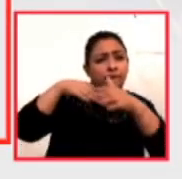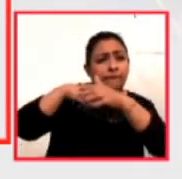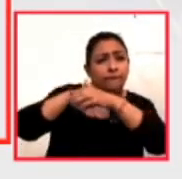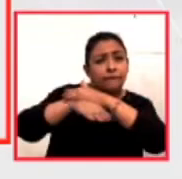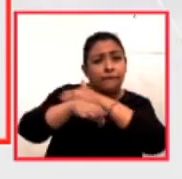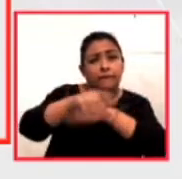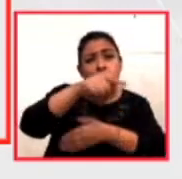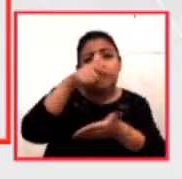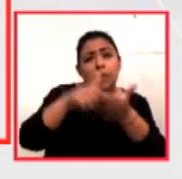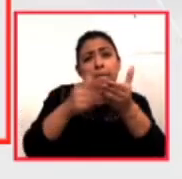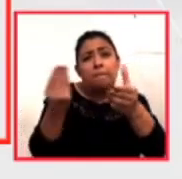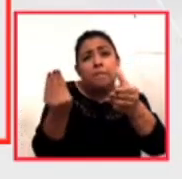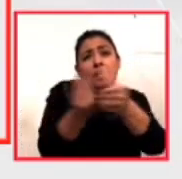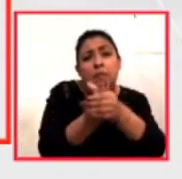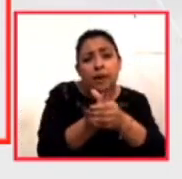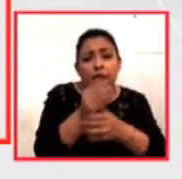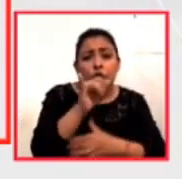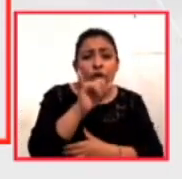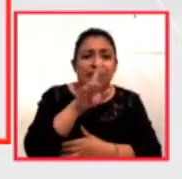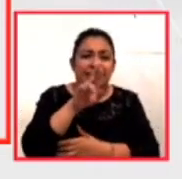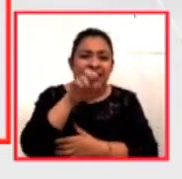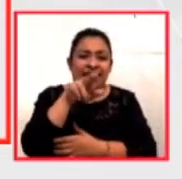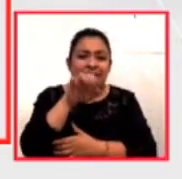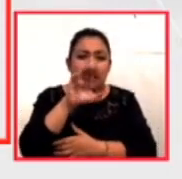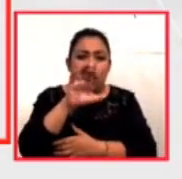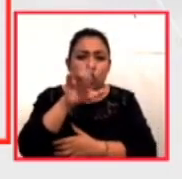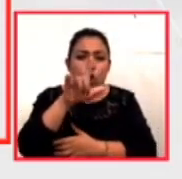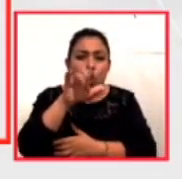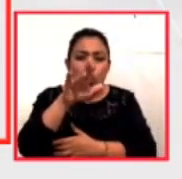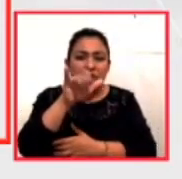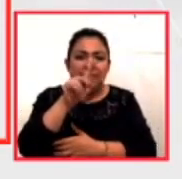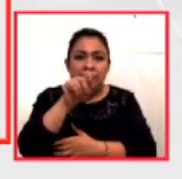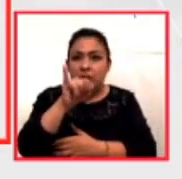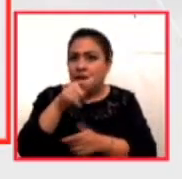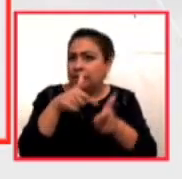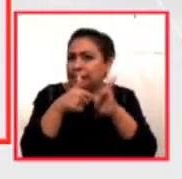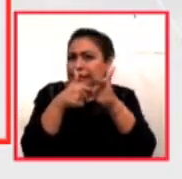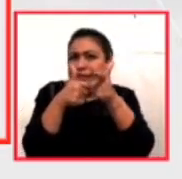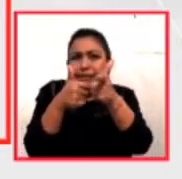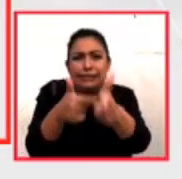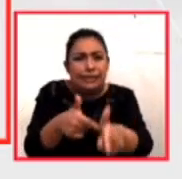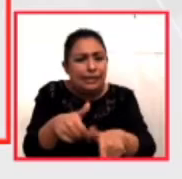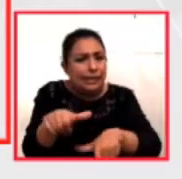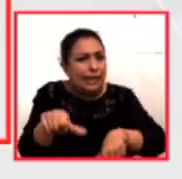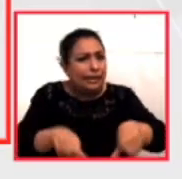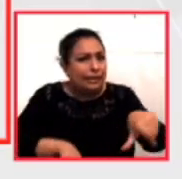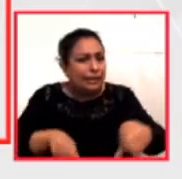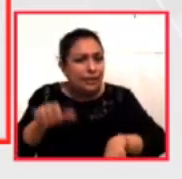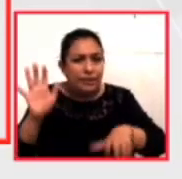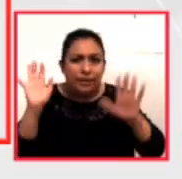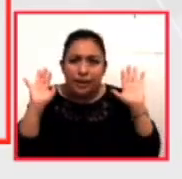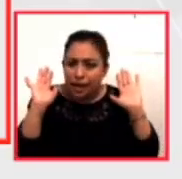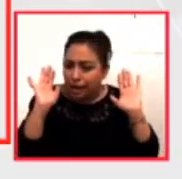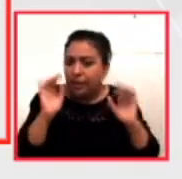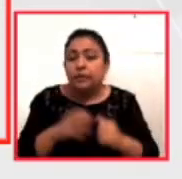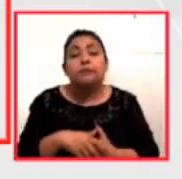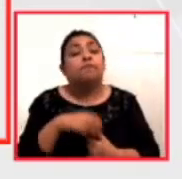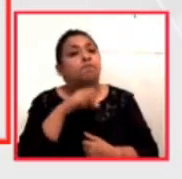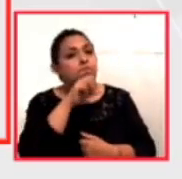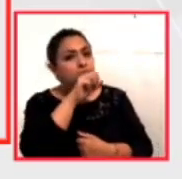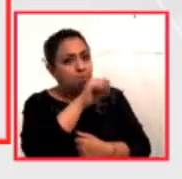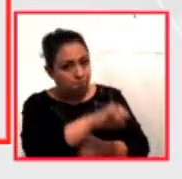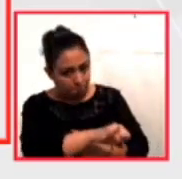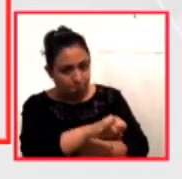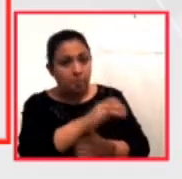intimidad creativa de Irene Cloutier, ver que sigue activa, que está revisando colecciones, series anteriores, Edgar. Sí,